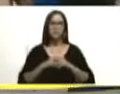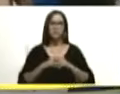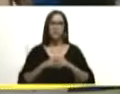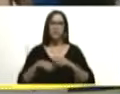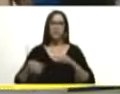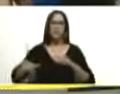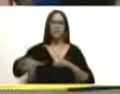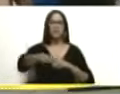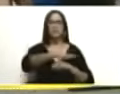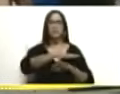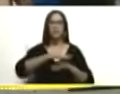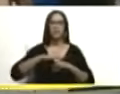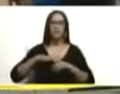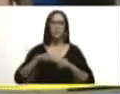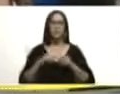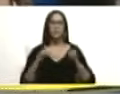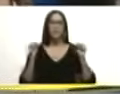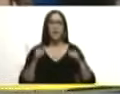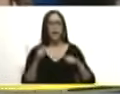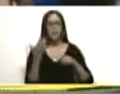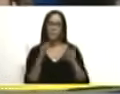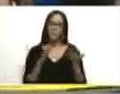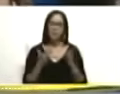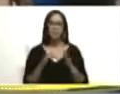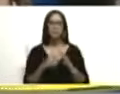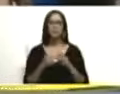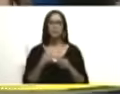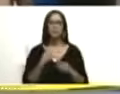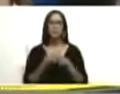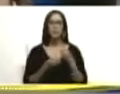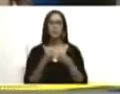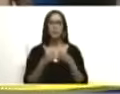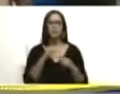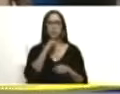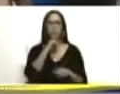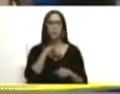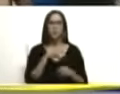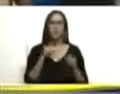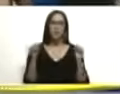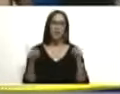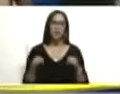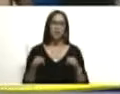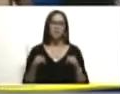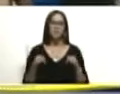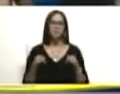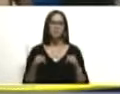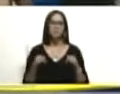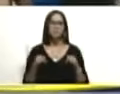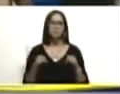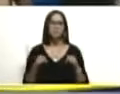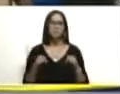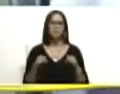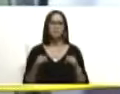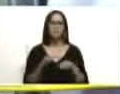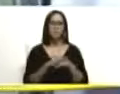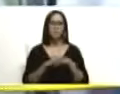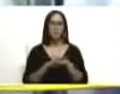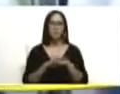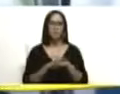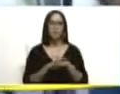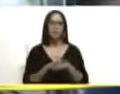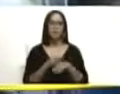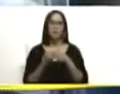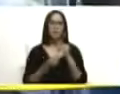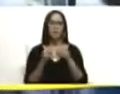desierto. Aquí es parecido. Yo hice un cuento aquí, una cuenta, corrijo, una